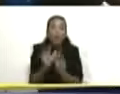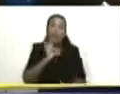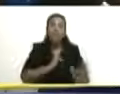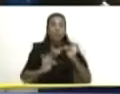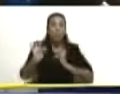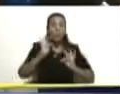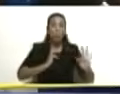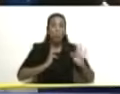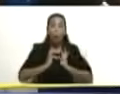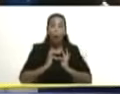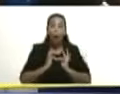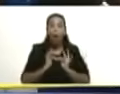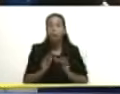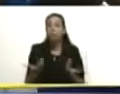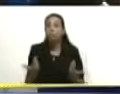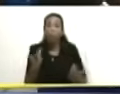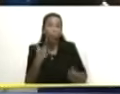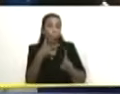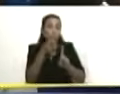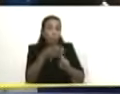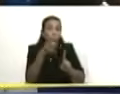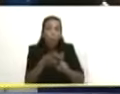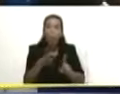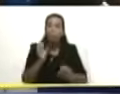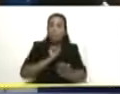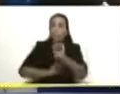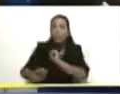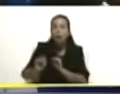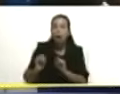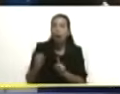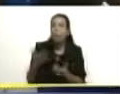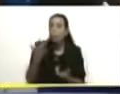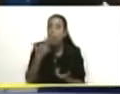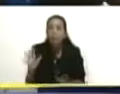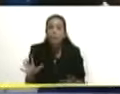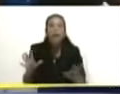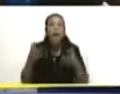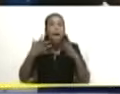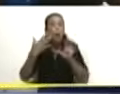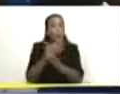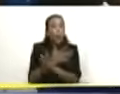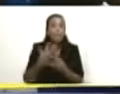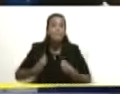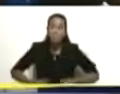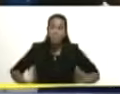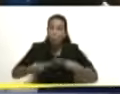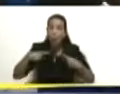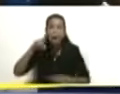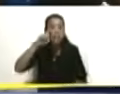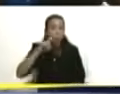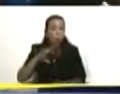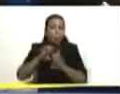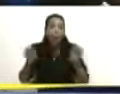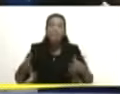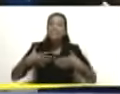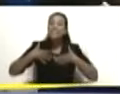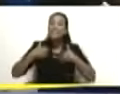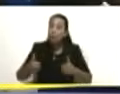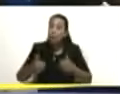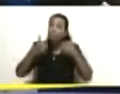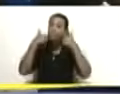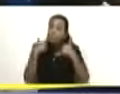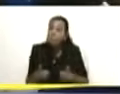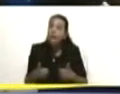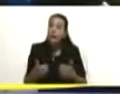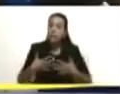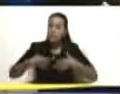infecciones de transmisión sexual para tener una vida sexual y reproductiva sana